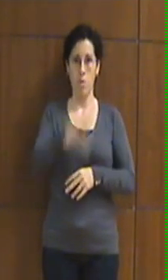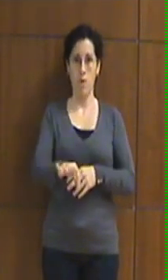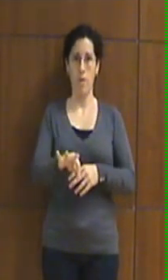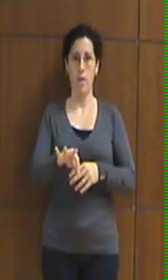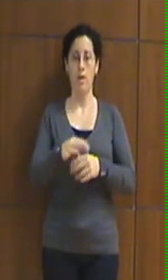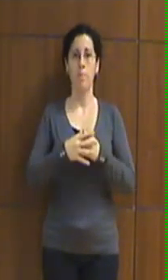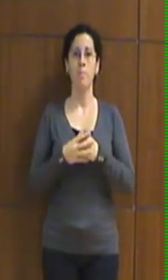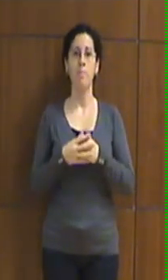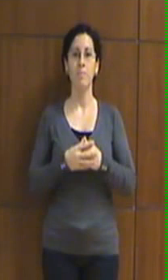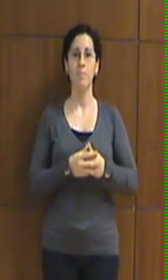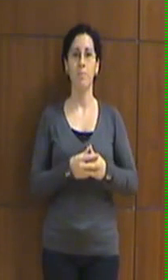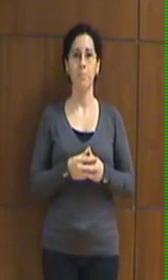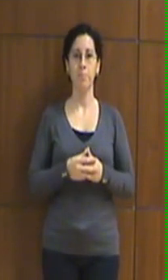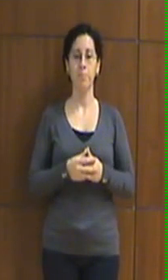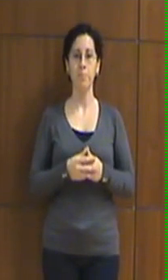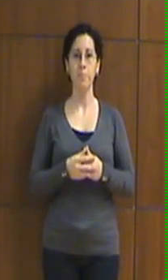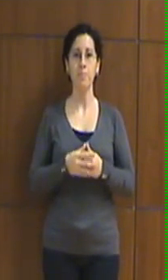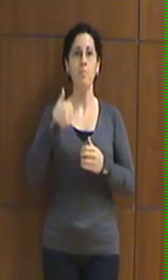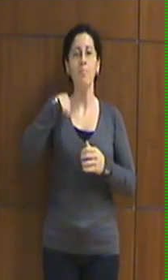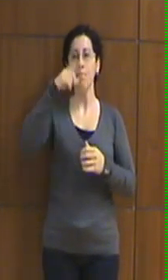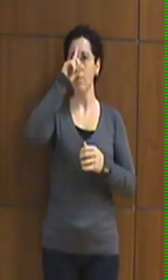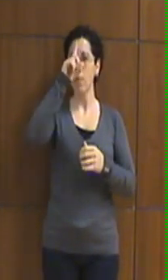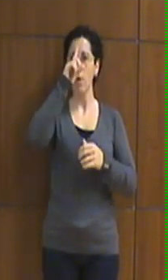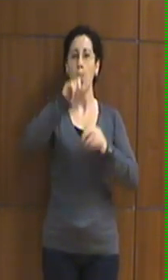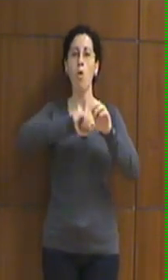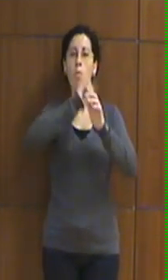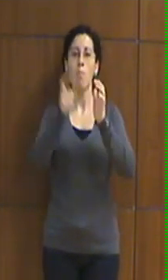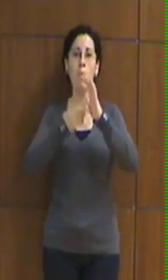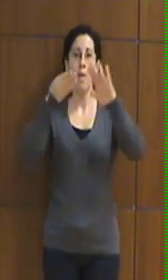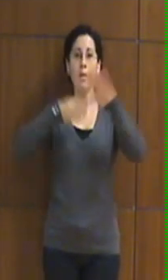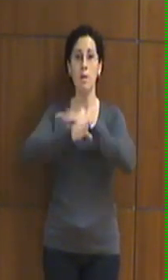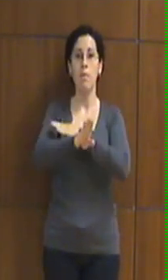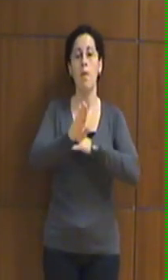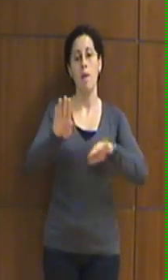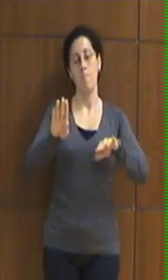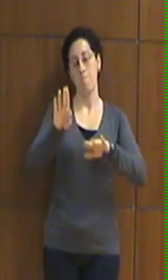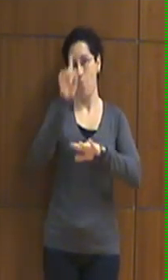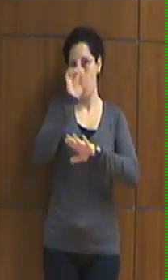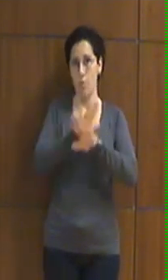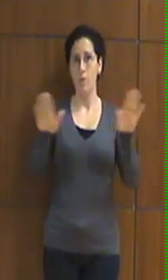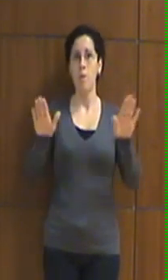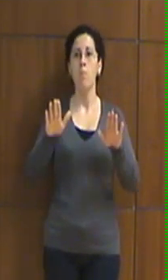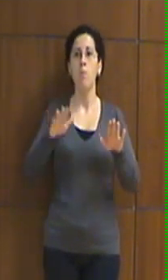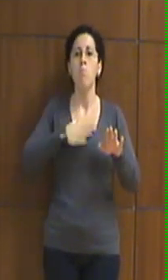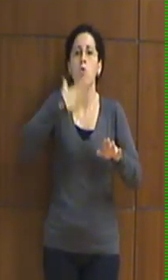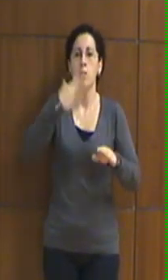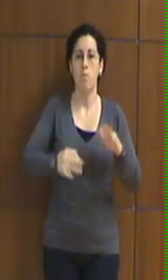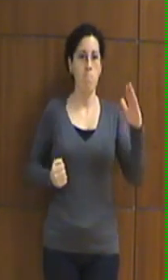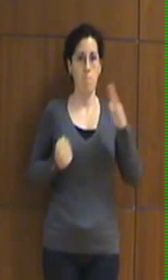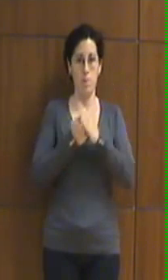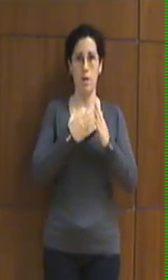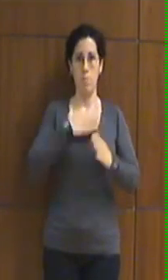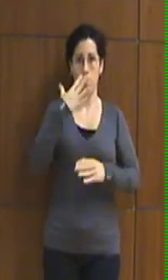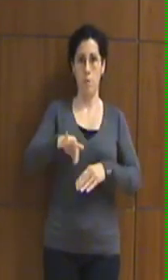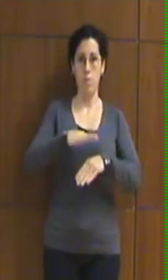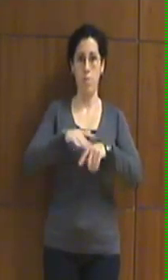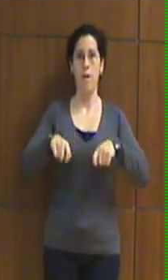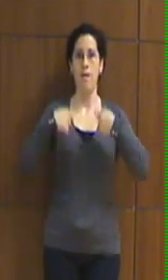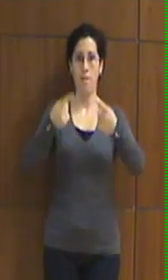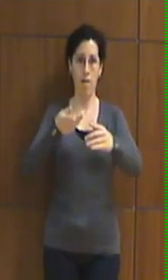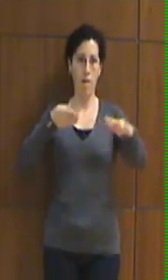con no sé si la plena accesibilidad, pero con todas las posibilidades que hemos conseguido hasta la fecha para poder hacerlo un poquito